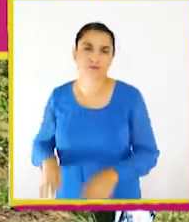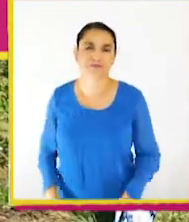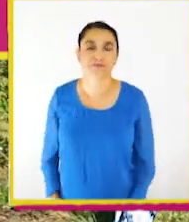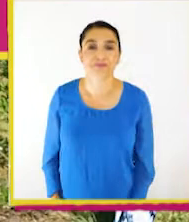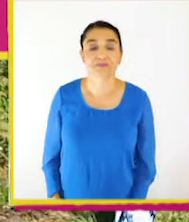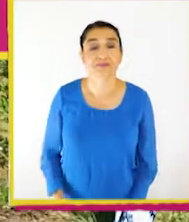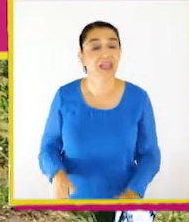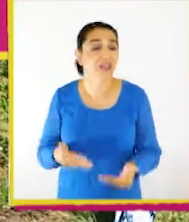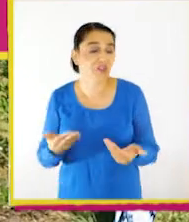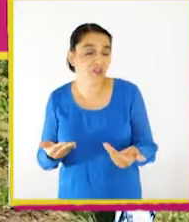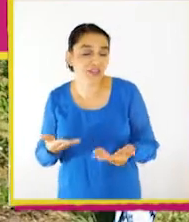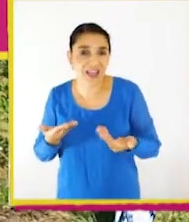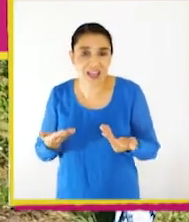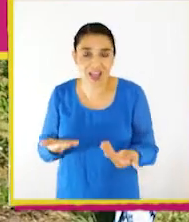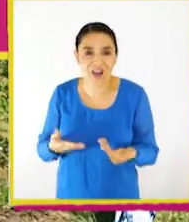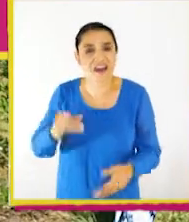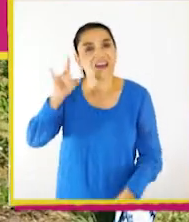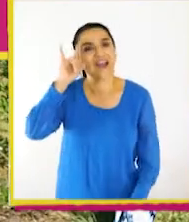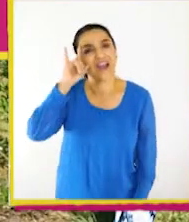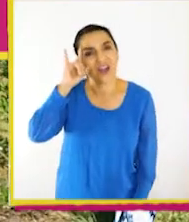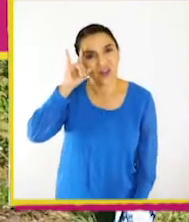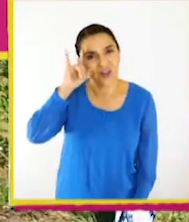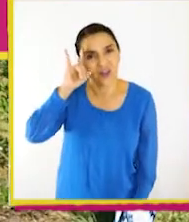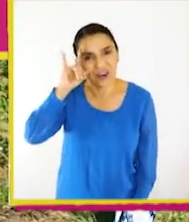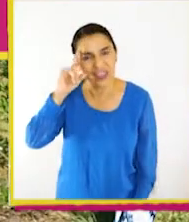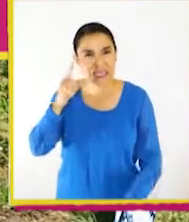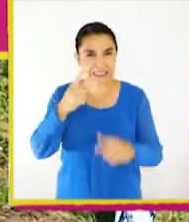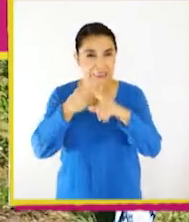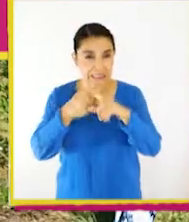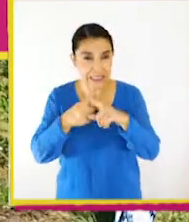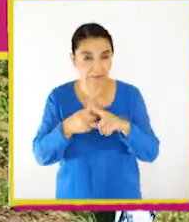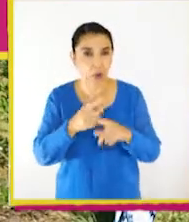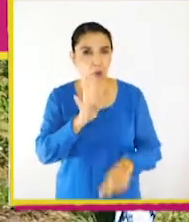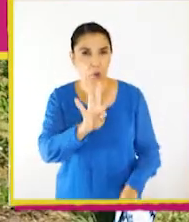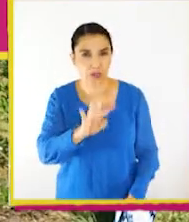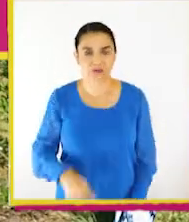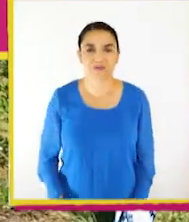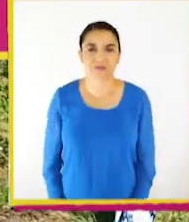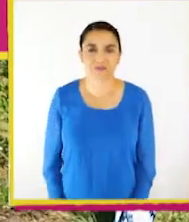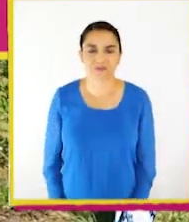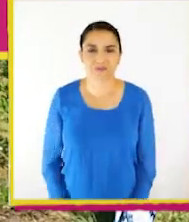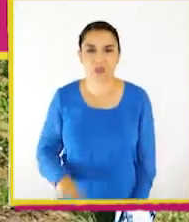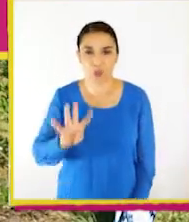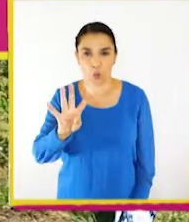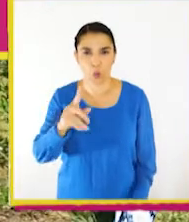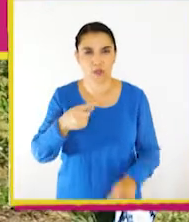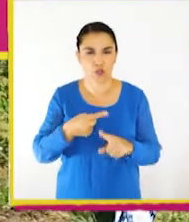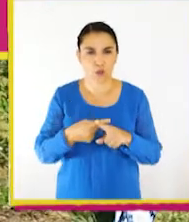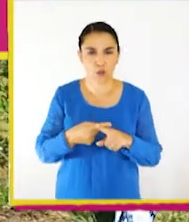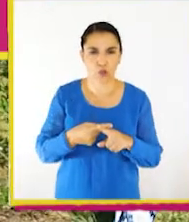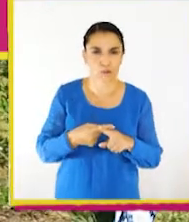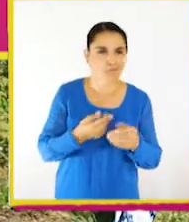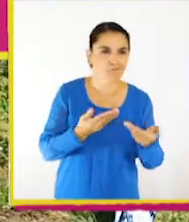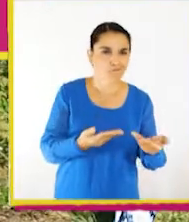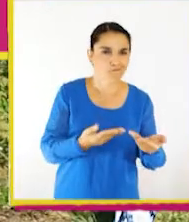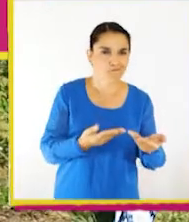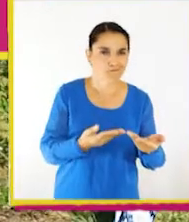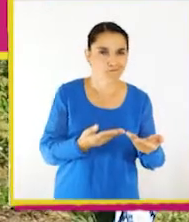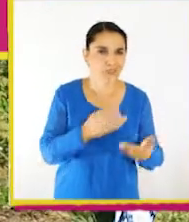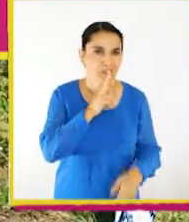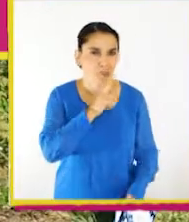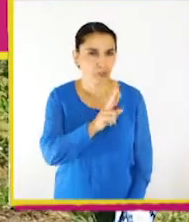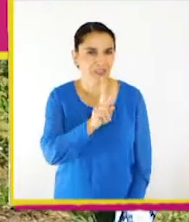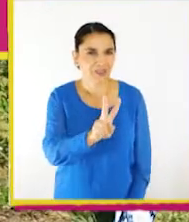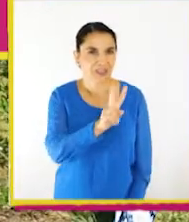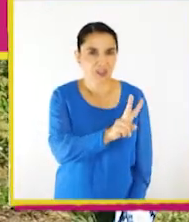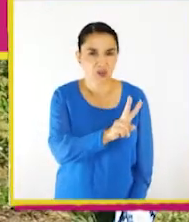4. Entonces, ahora tenemos que recordar la tabla del 4. ¿4 por cuánto me da